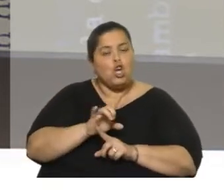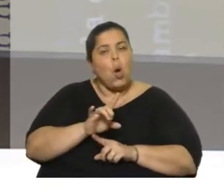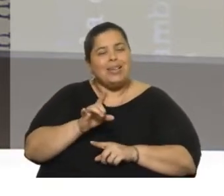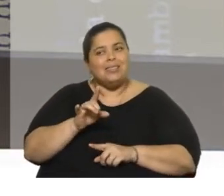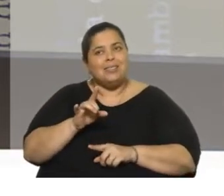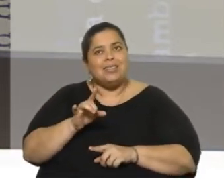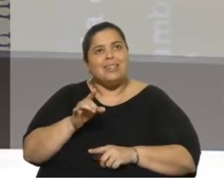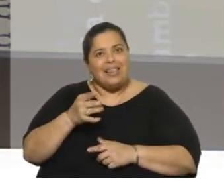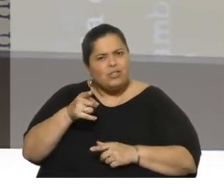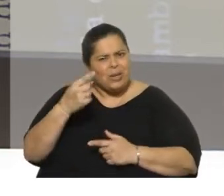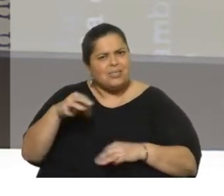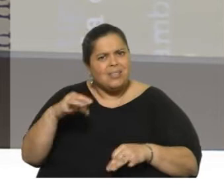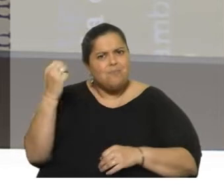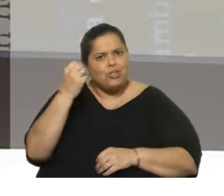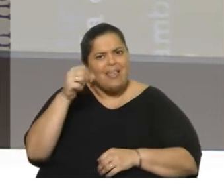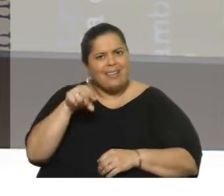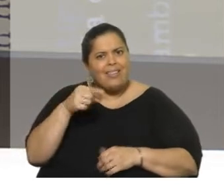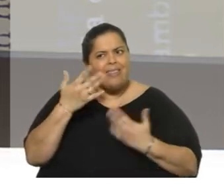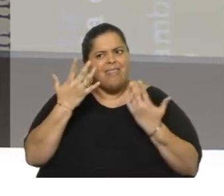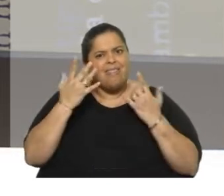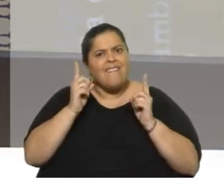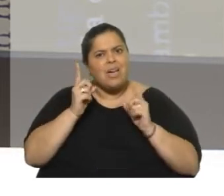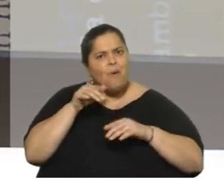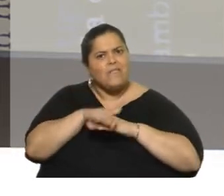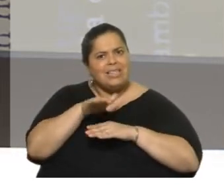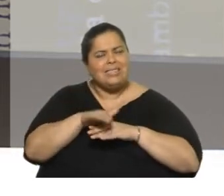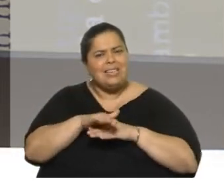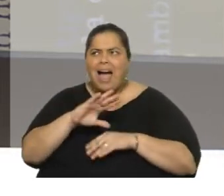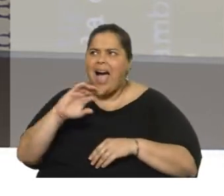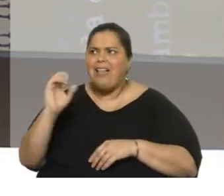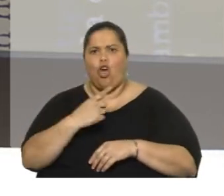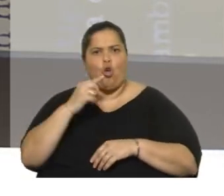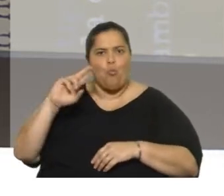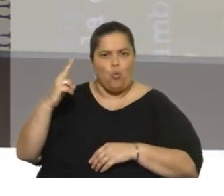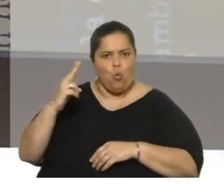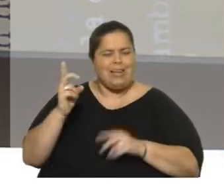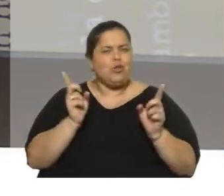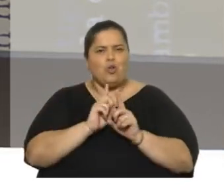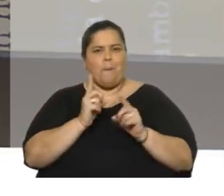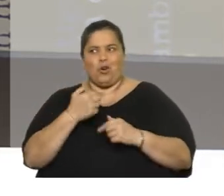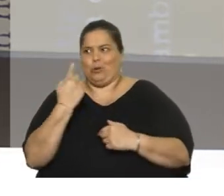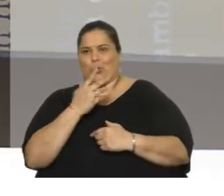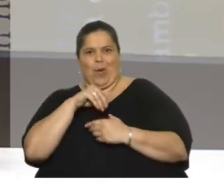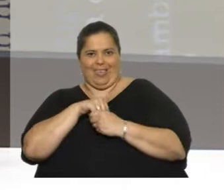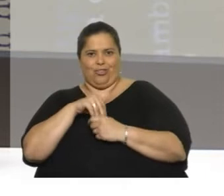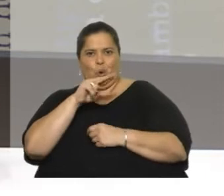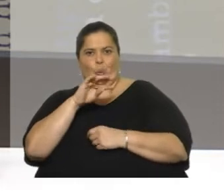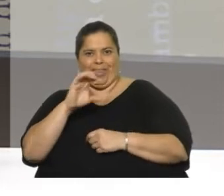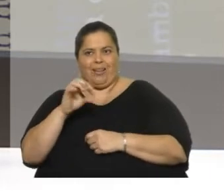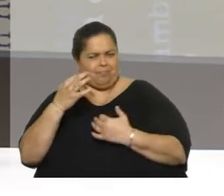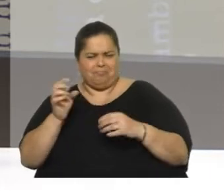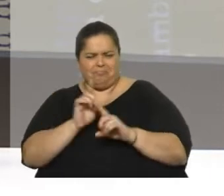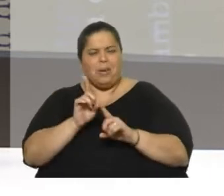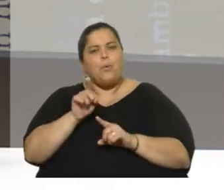No es menor y debemos felicitarnos como uruguayos. Y no es por nosotros, por los que estamos en UTEC, es porque la gente